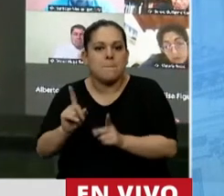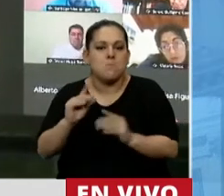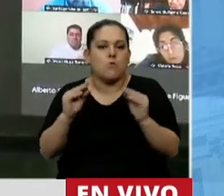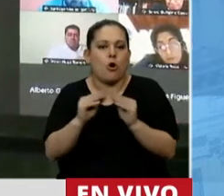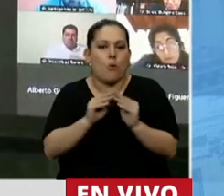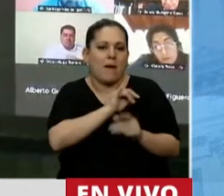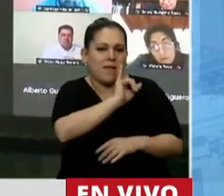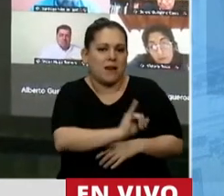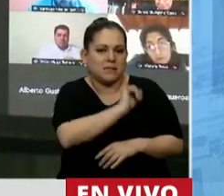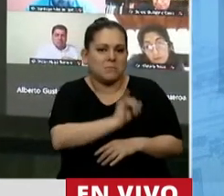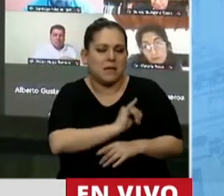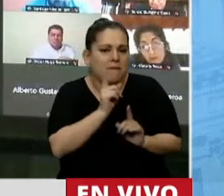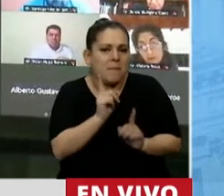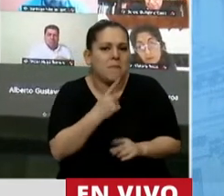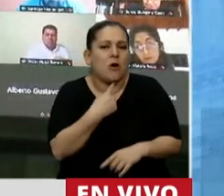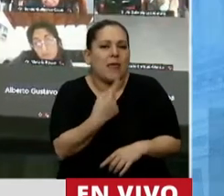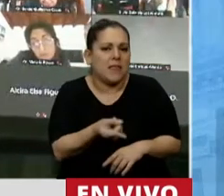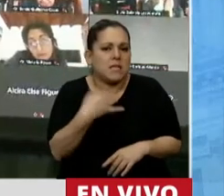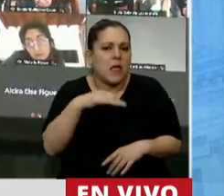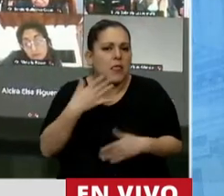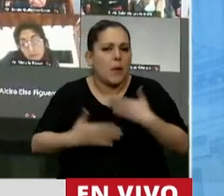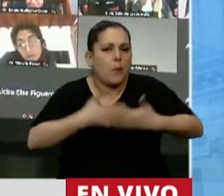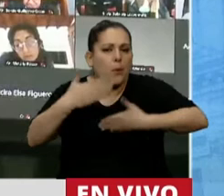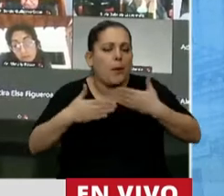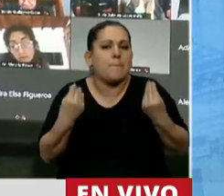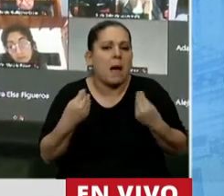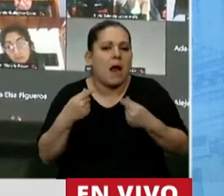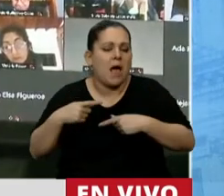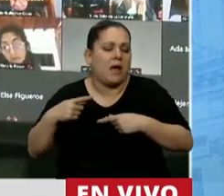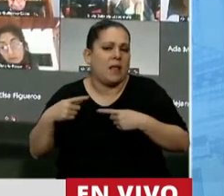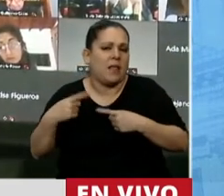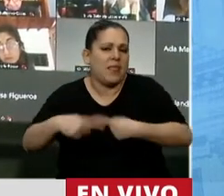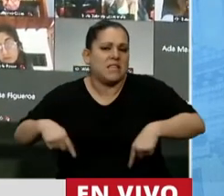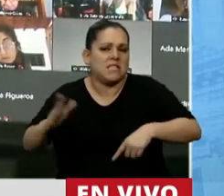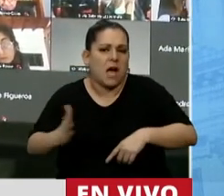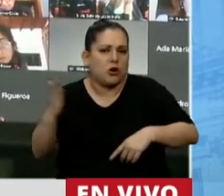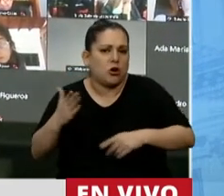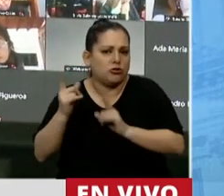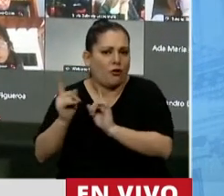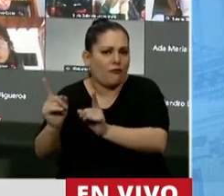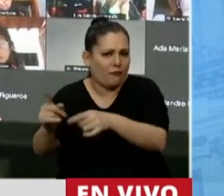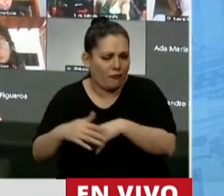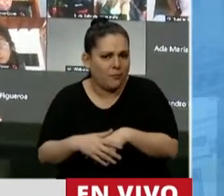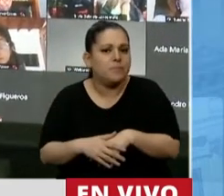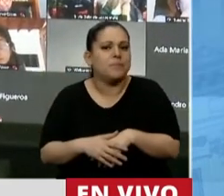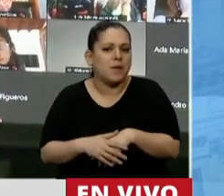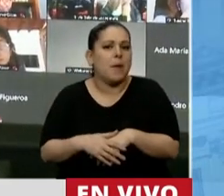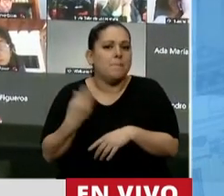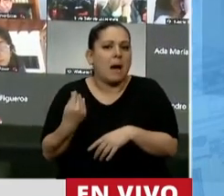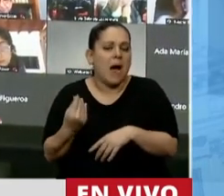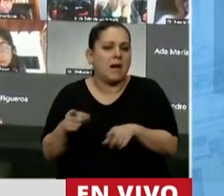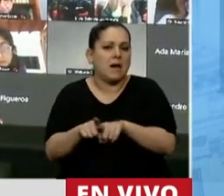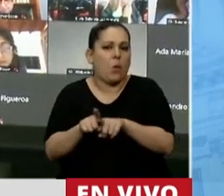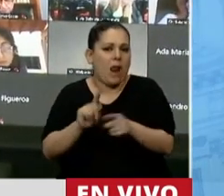compañera cuando decía teníamos que dar paso al desarrollo sostenible. Cero para acelerar la